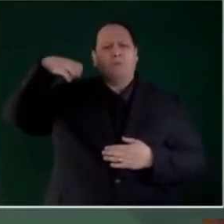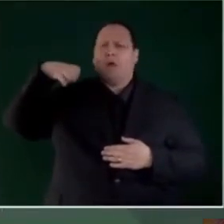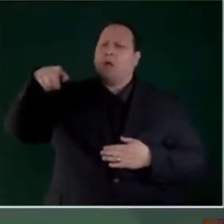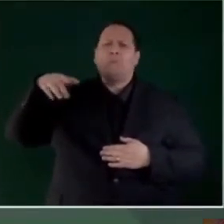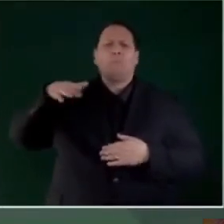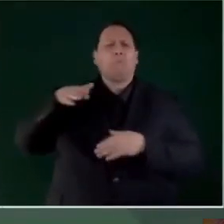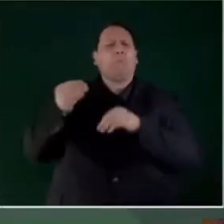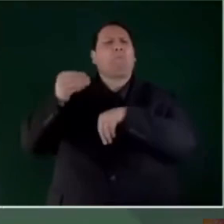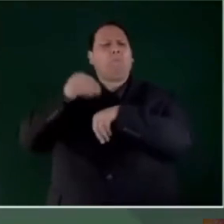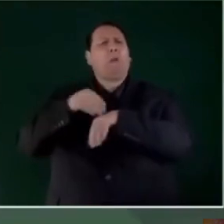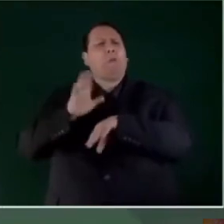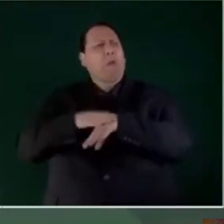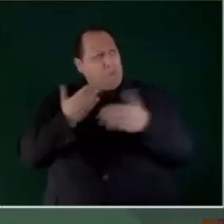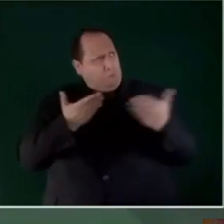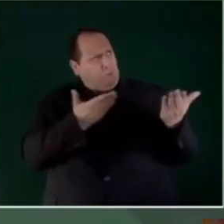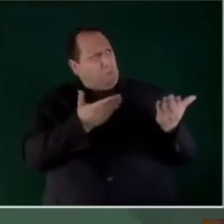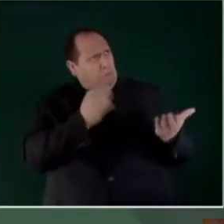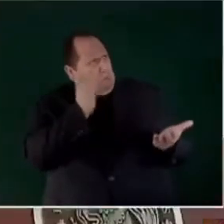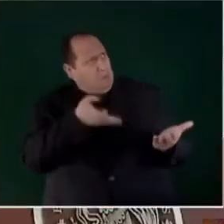los trabajadores.